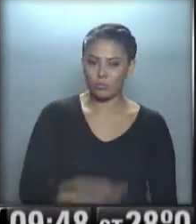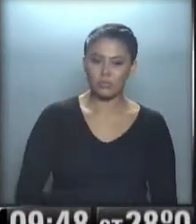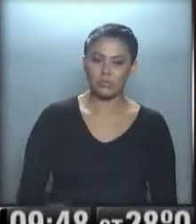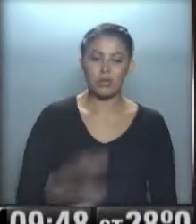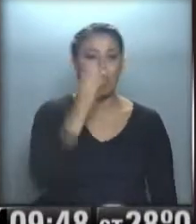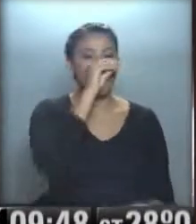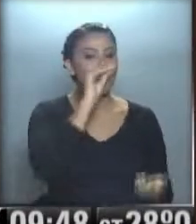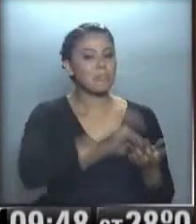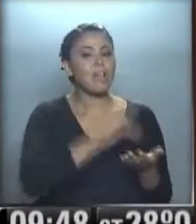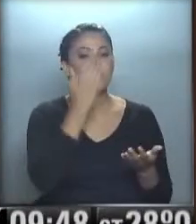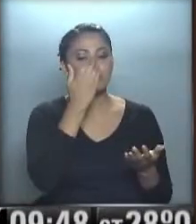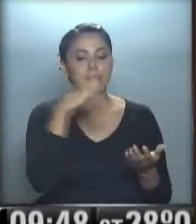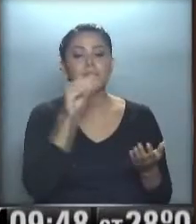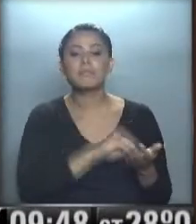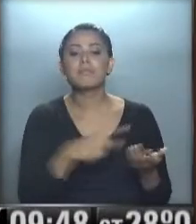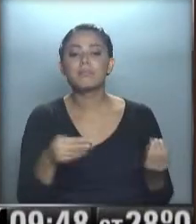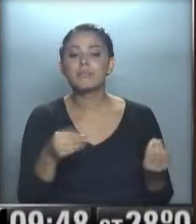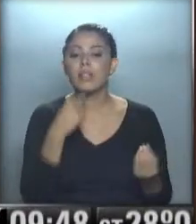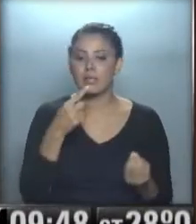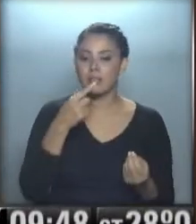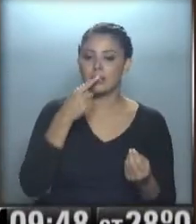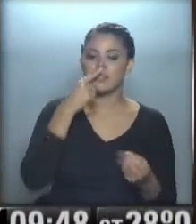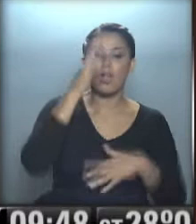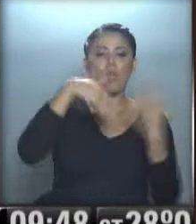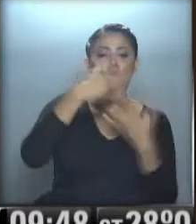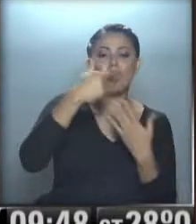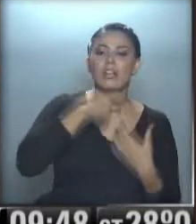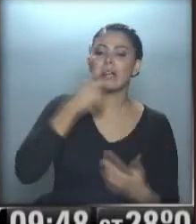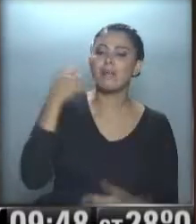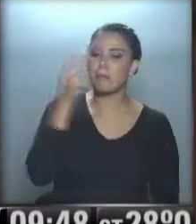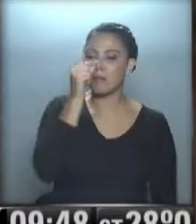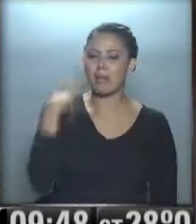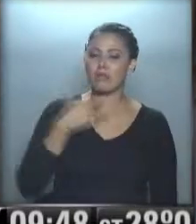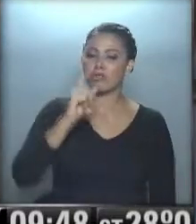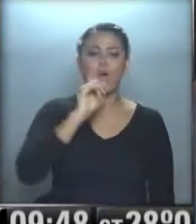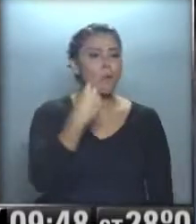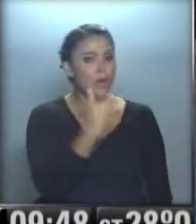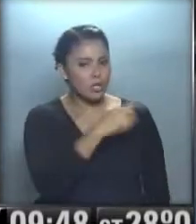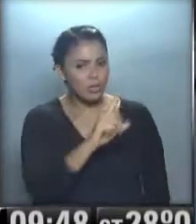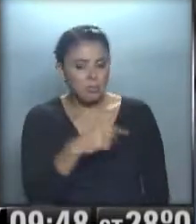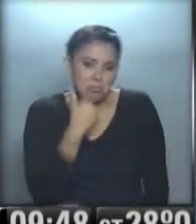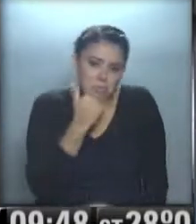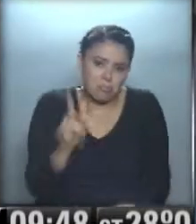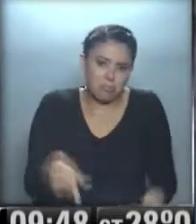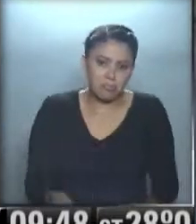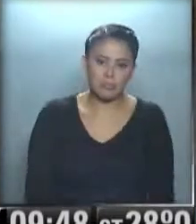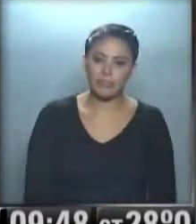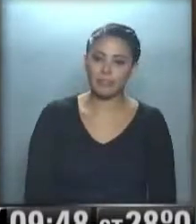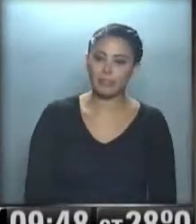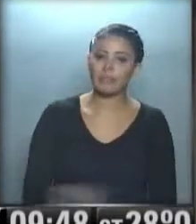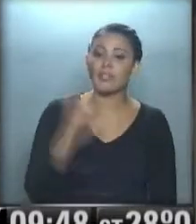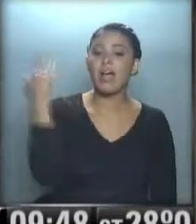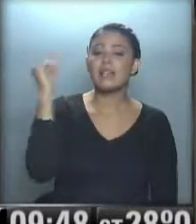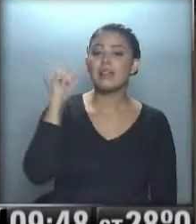qué más te gusta de todo el festival? La kermés, quiero ir y mi papá no me lleva. ¿Por qué no te lleva? No sé. No, recién salimos al